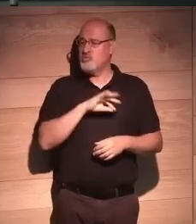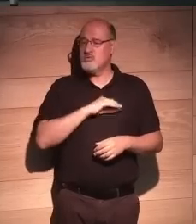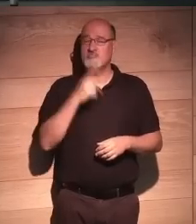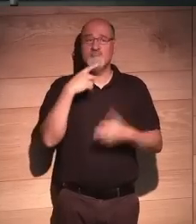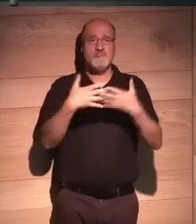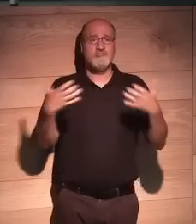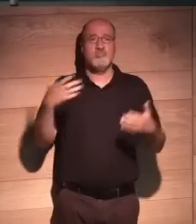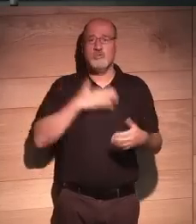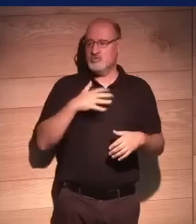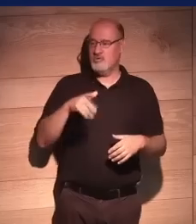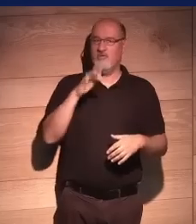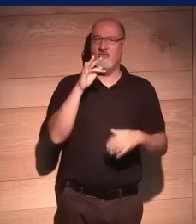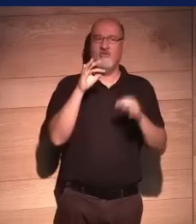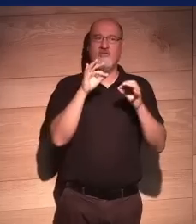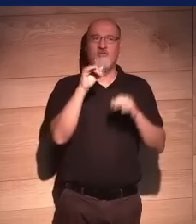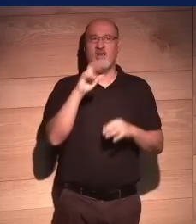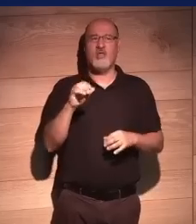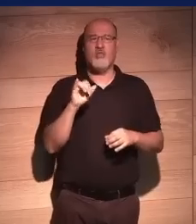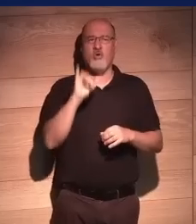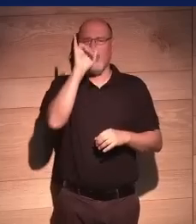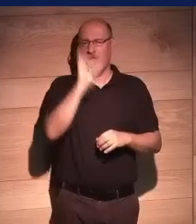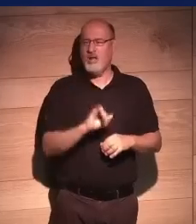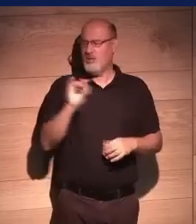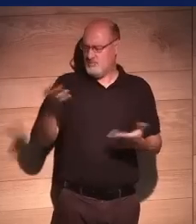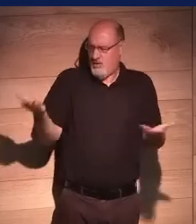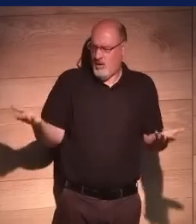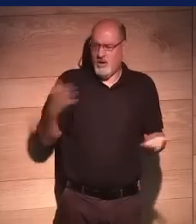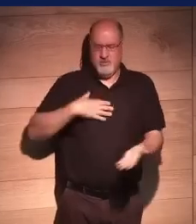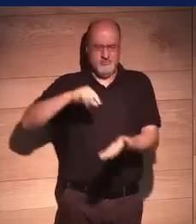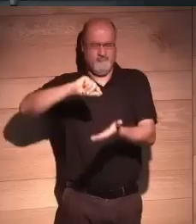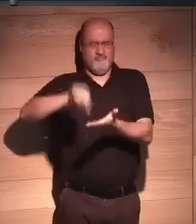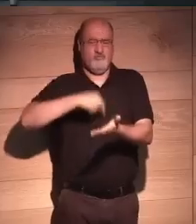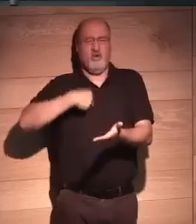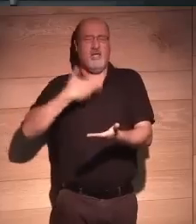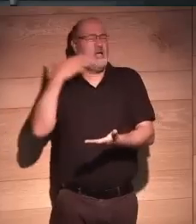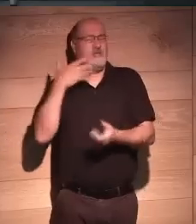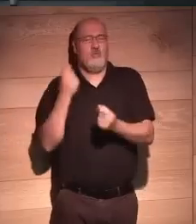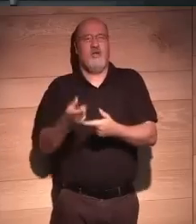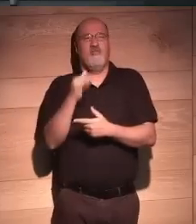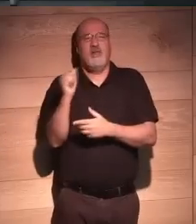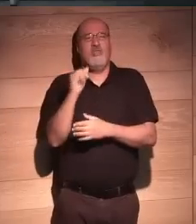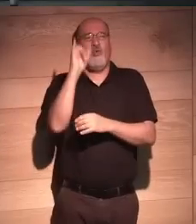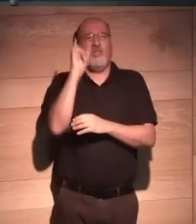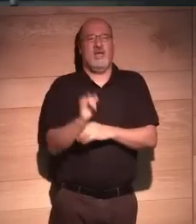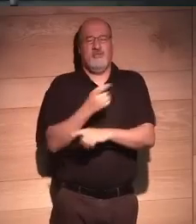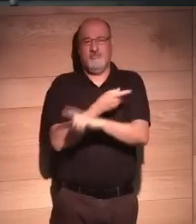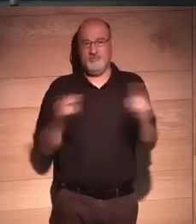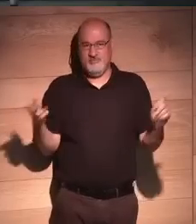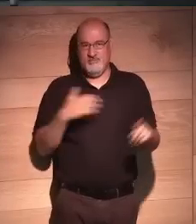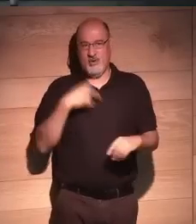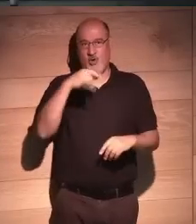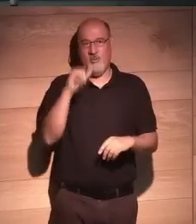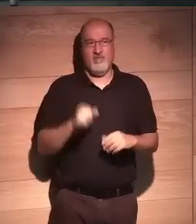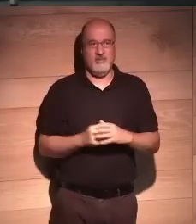me dicen: ¿es usted Fernando Delgado? Sí, señora, ¿me puedo firmar un autógrafo? Con todo cariño, Fernando Delgado. No, pero ¿sabes una cosa de los 80 que es